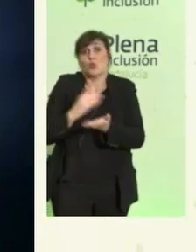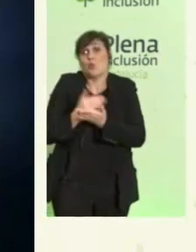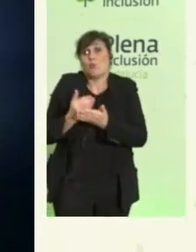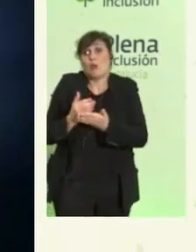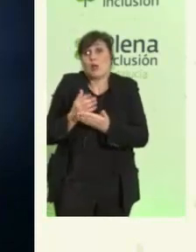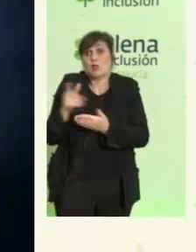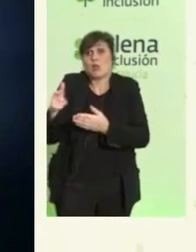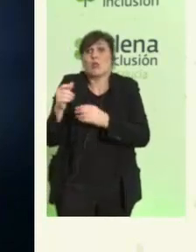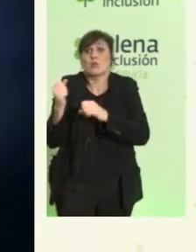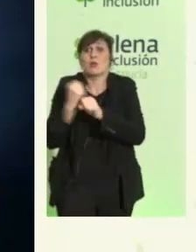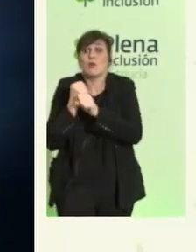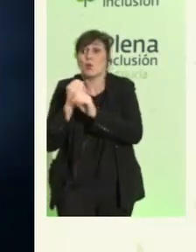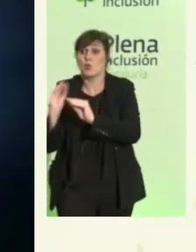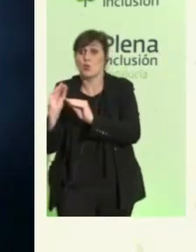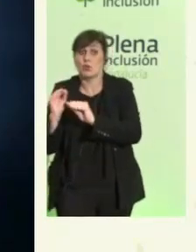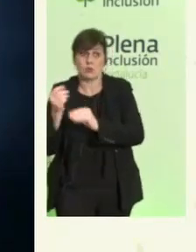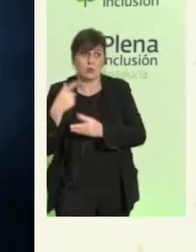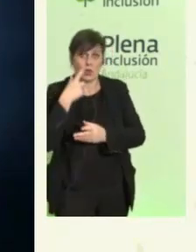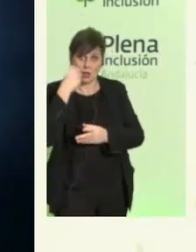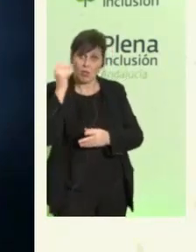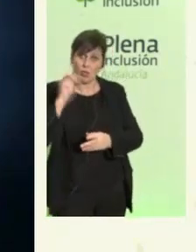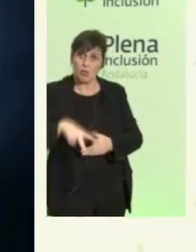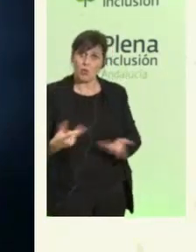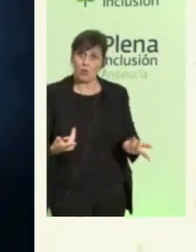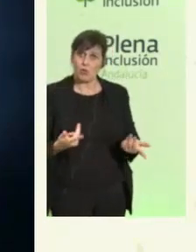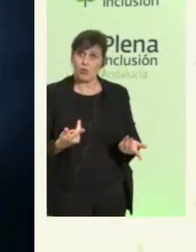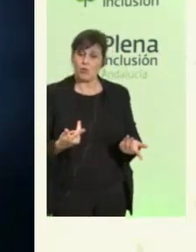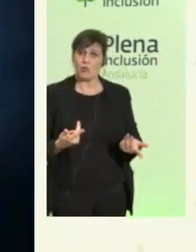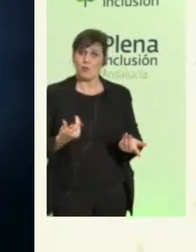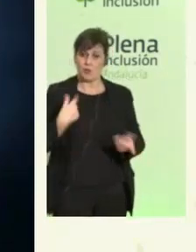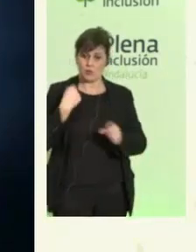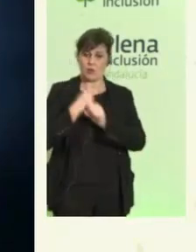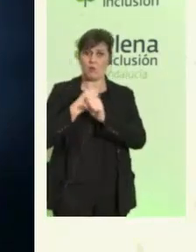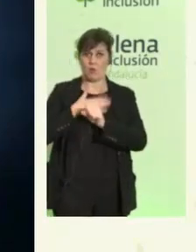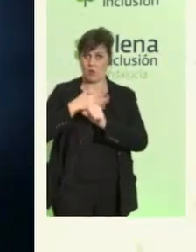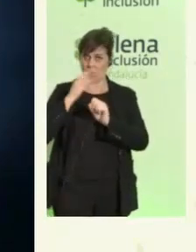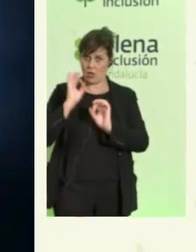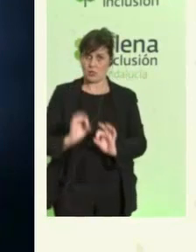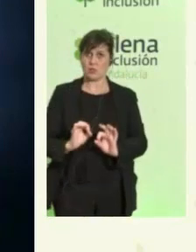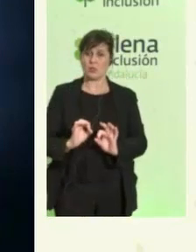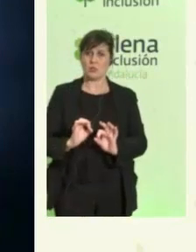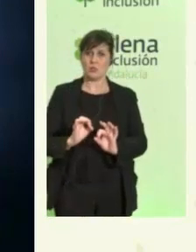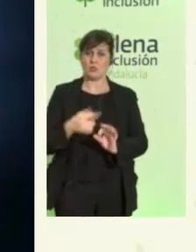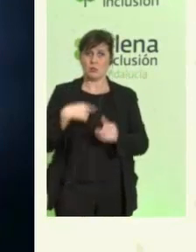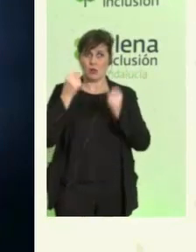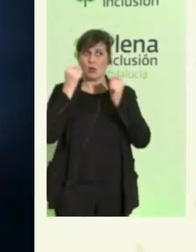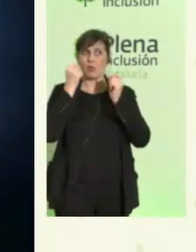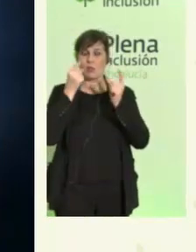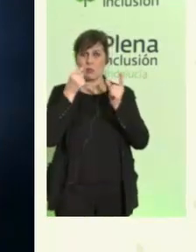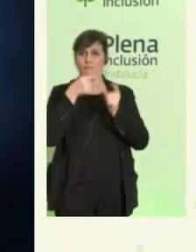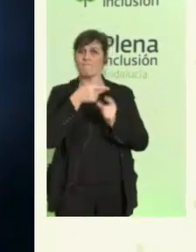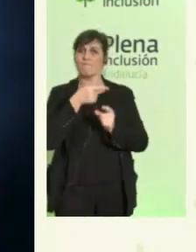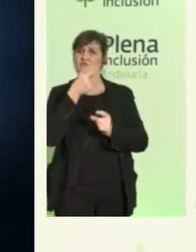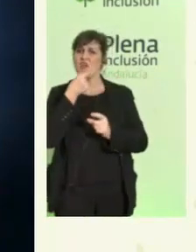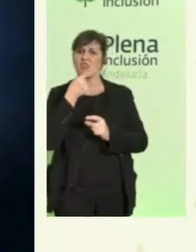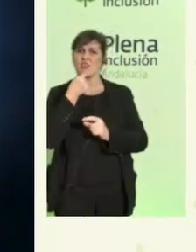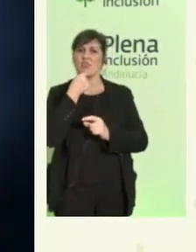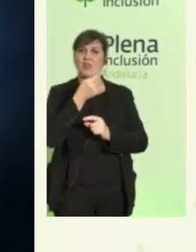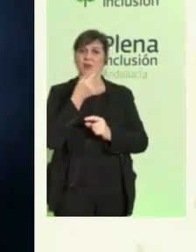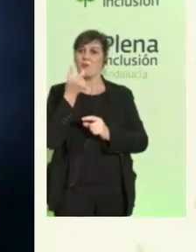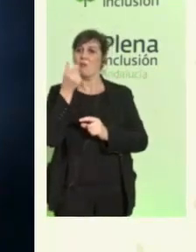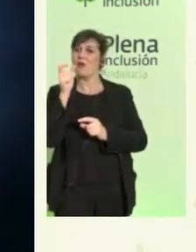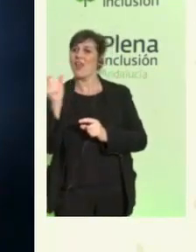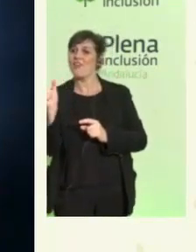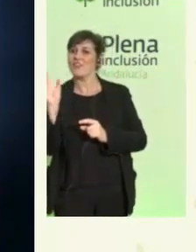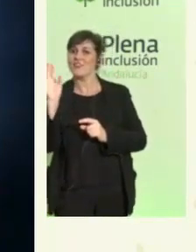la razón, eso es lo que es nuestra tarea. Y esto me hizo darme cuenta que es muy fácil decir esas palabras,